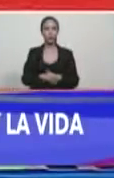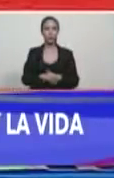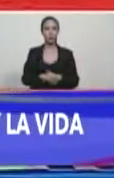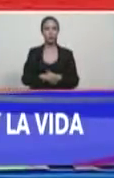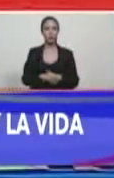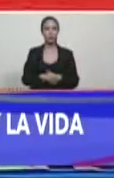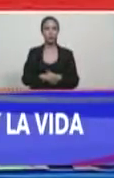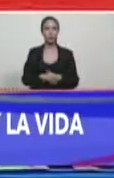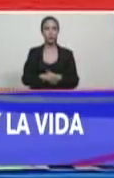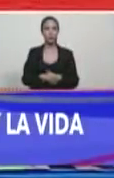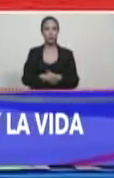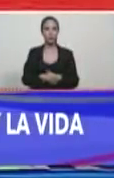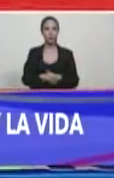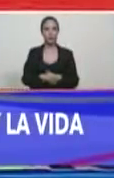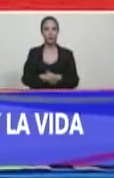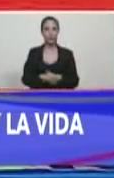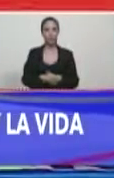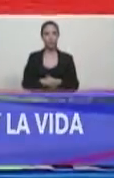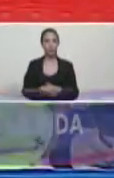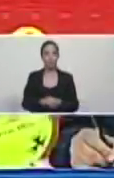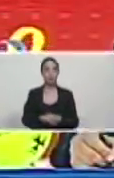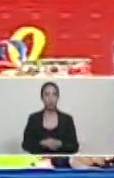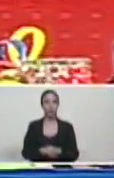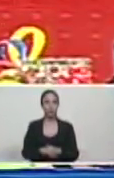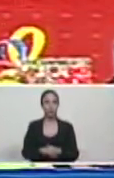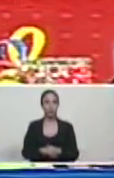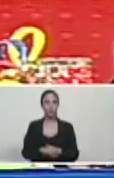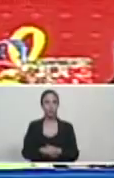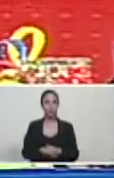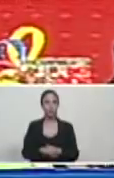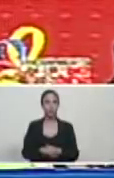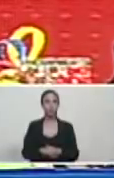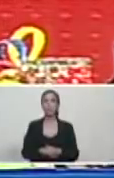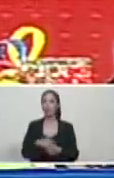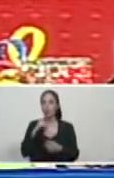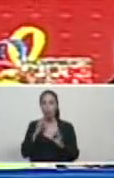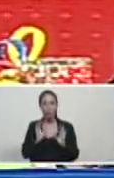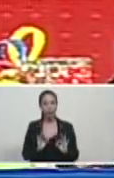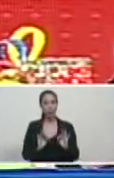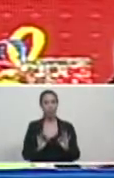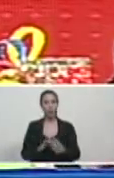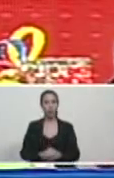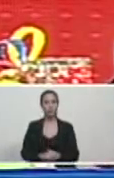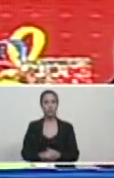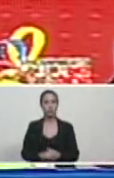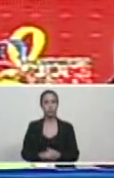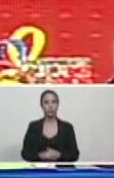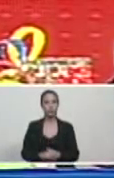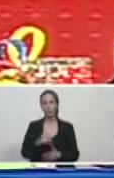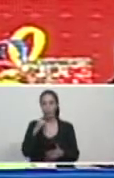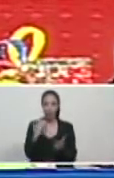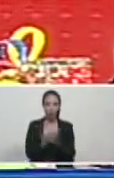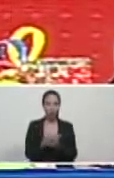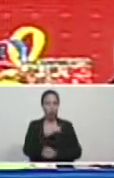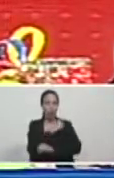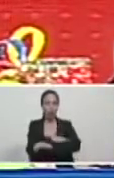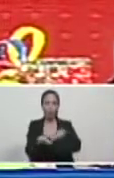Defensores de la paz, cuadrillas defensores de la paz. Bien plantados, como dices tú, Yasmín, bien plantados.